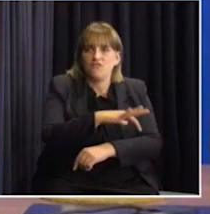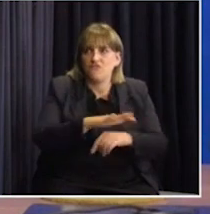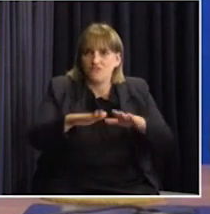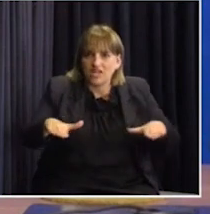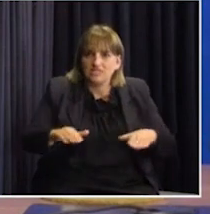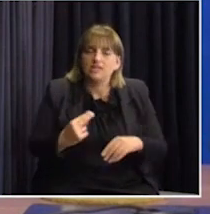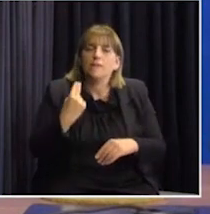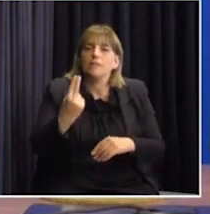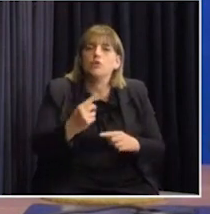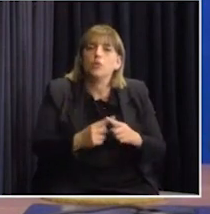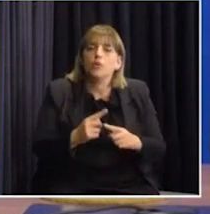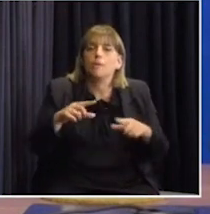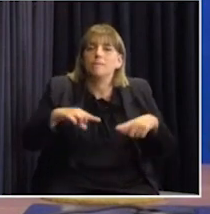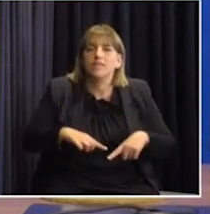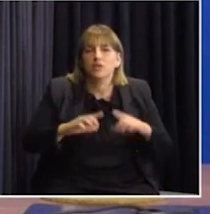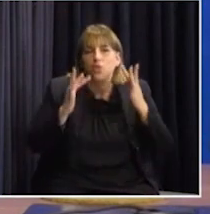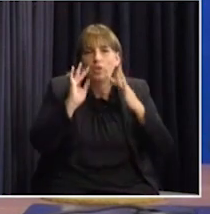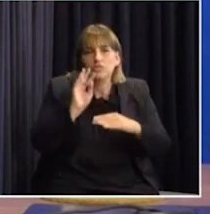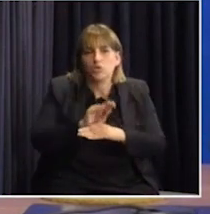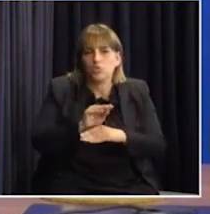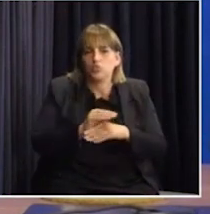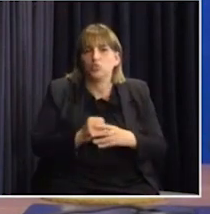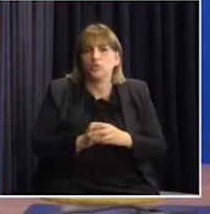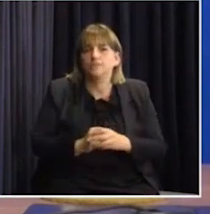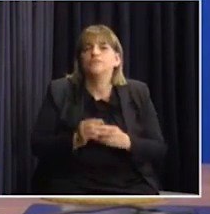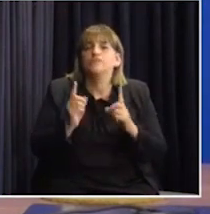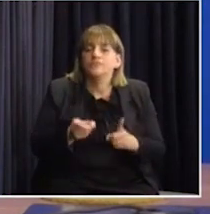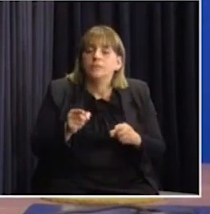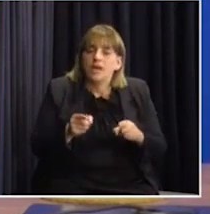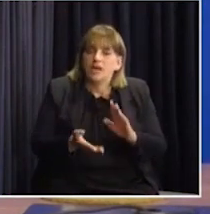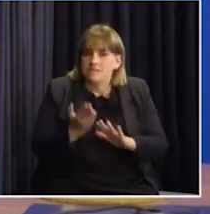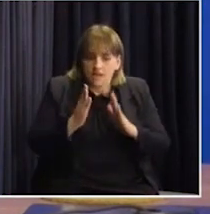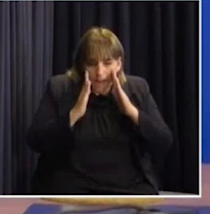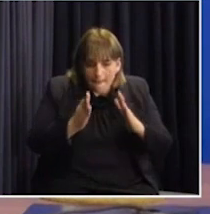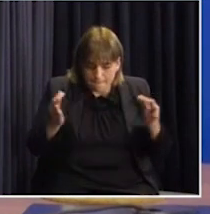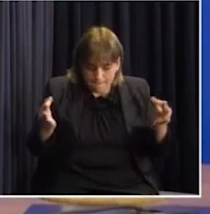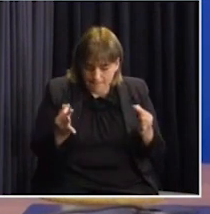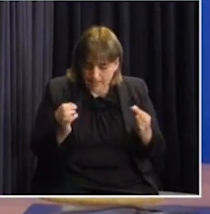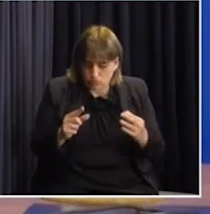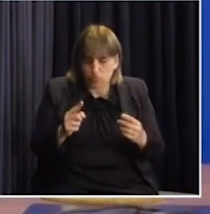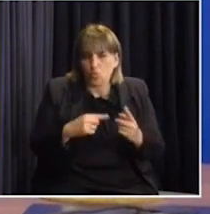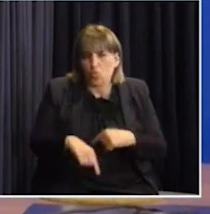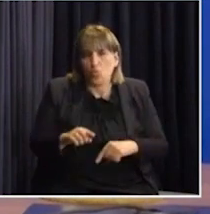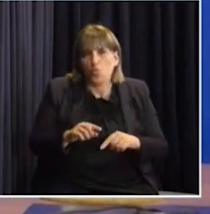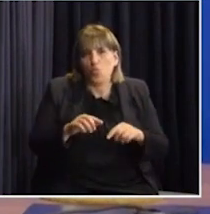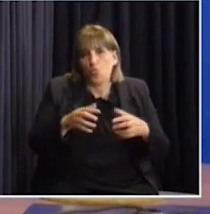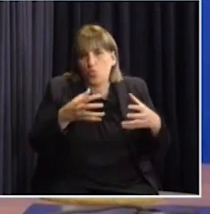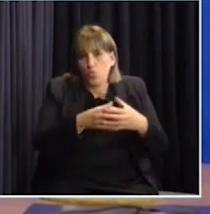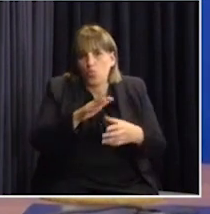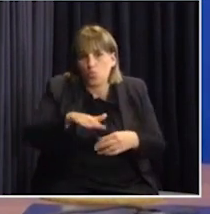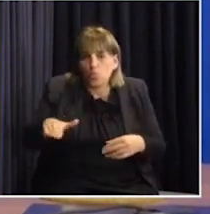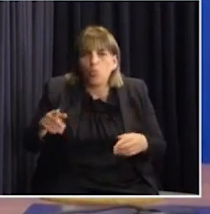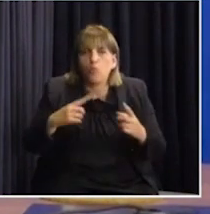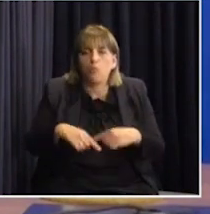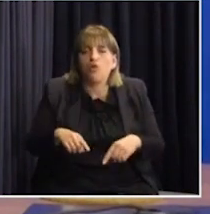ministerio de educación y cultura también aquí obviamente atendiendo a las particularidades de ese nivel educativo la